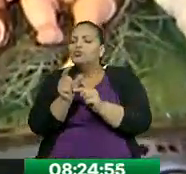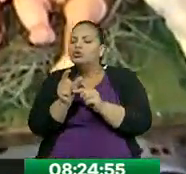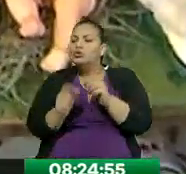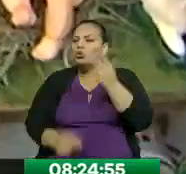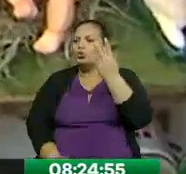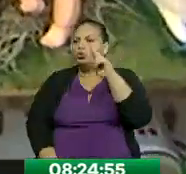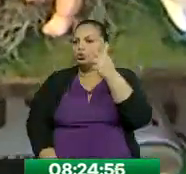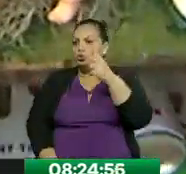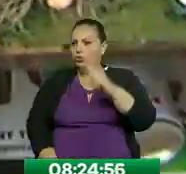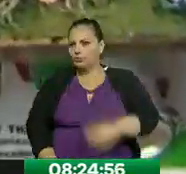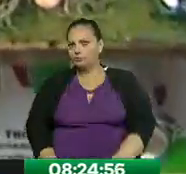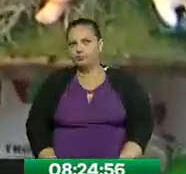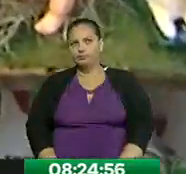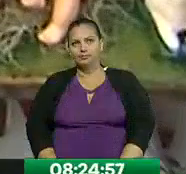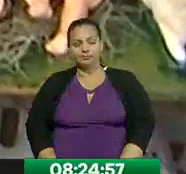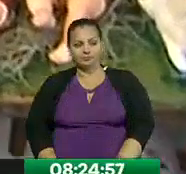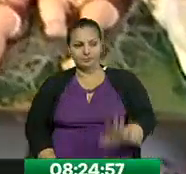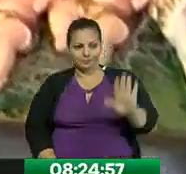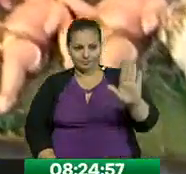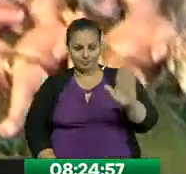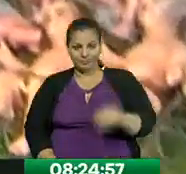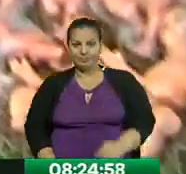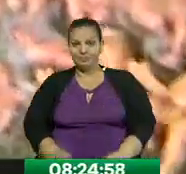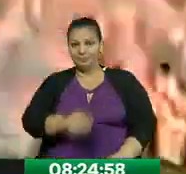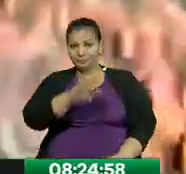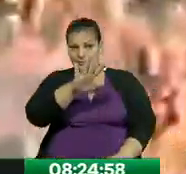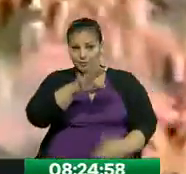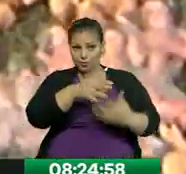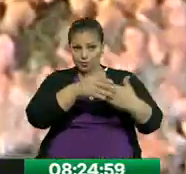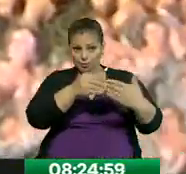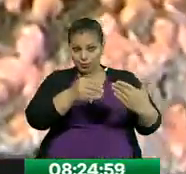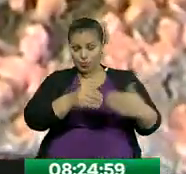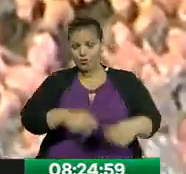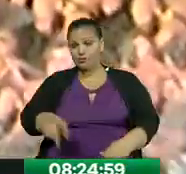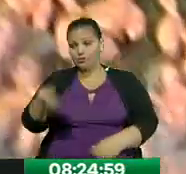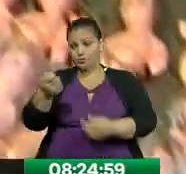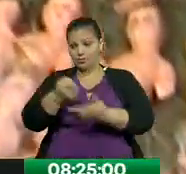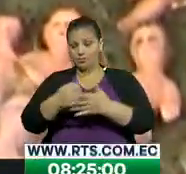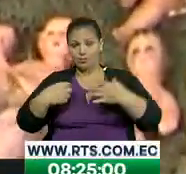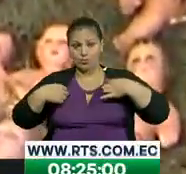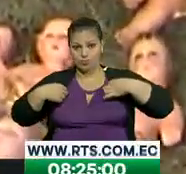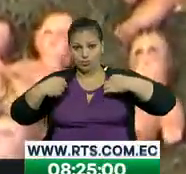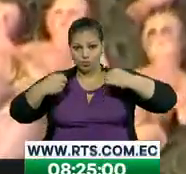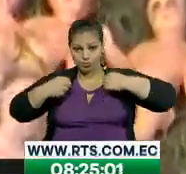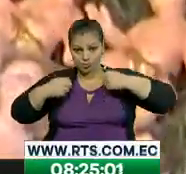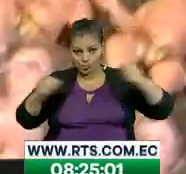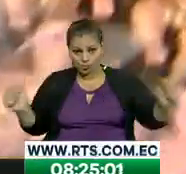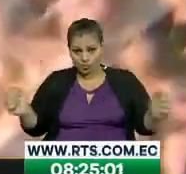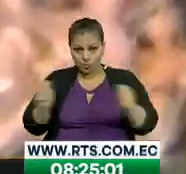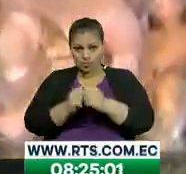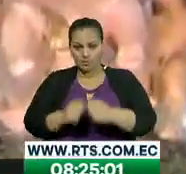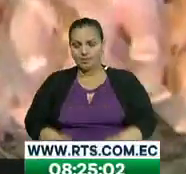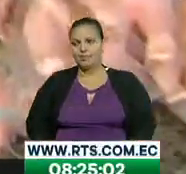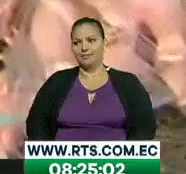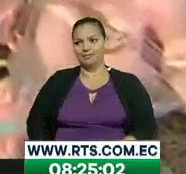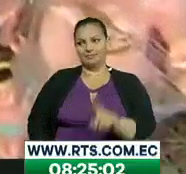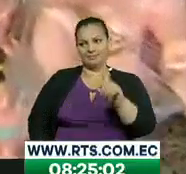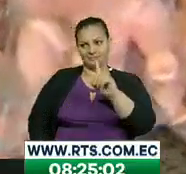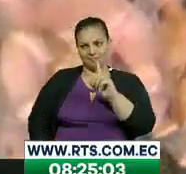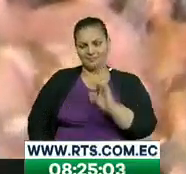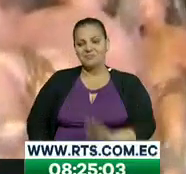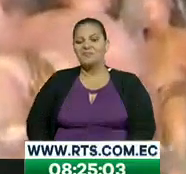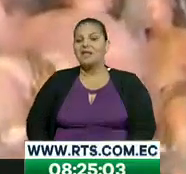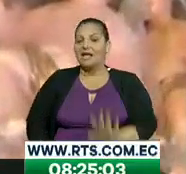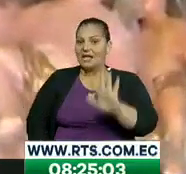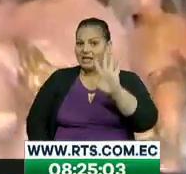llevar el niñito de $5 con el vestidito para que vaya bien peluconeado. $2, $7 con el vestidito el niño. Pero dígame